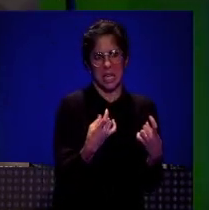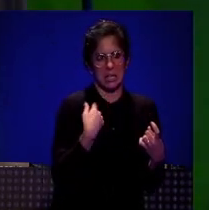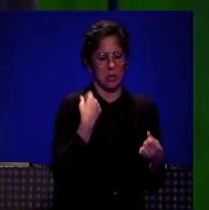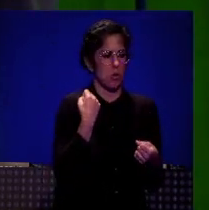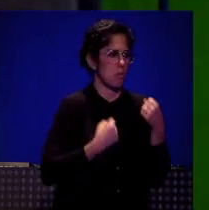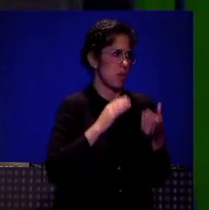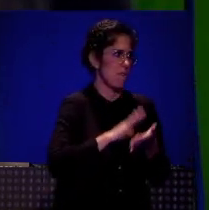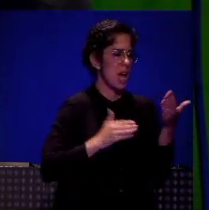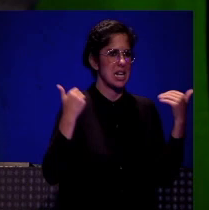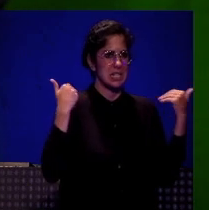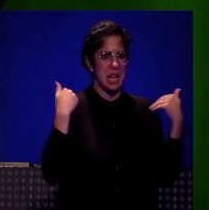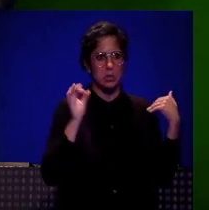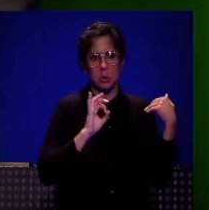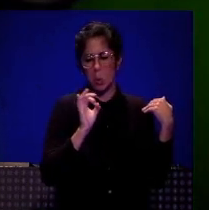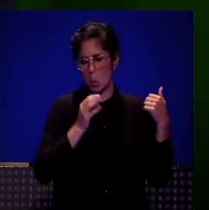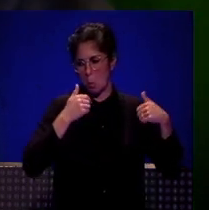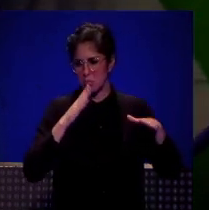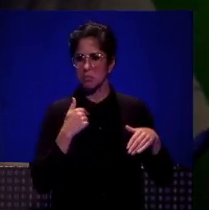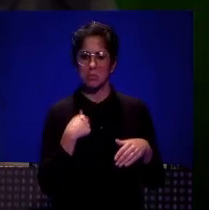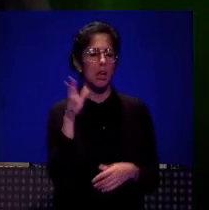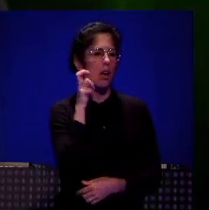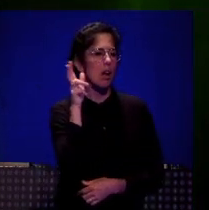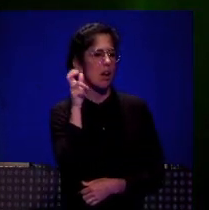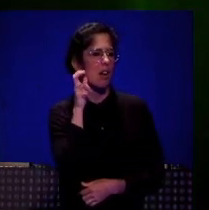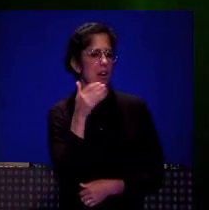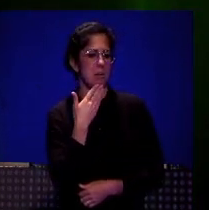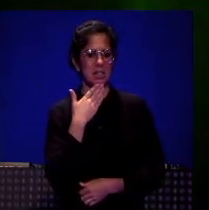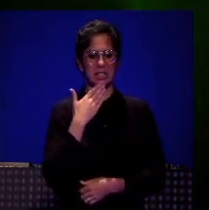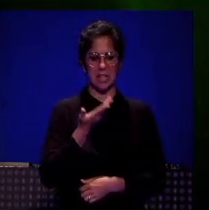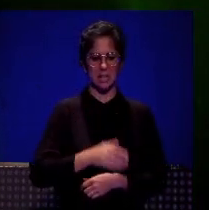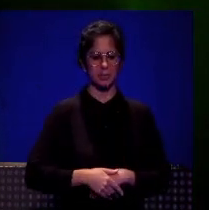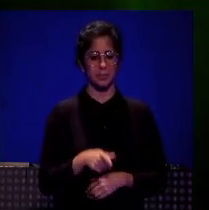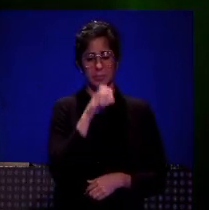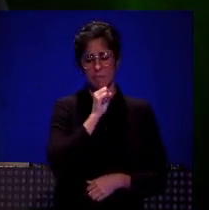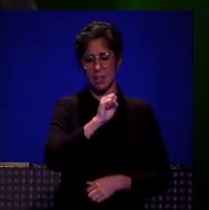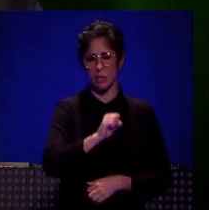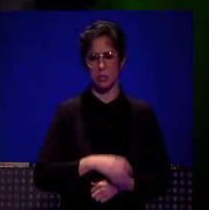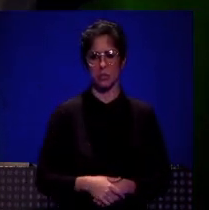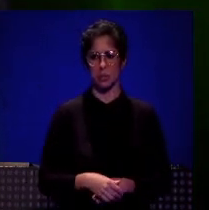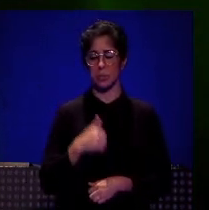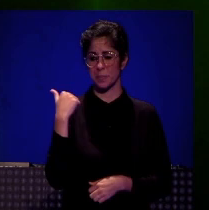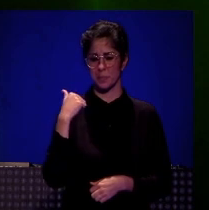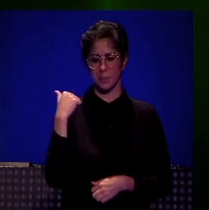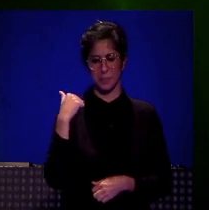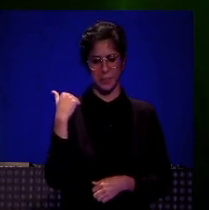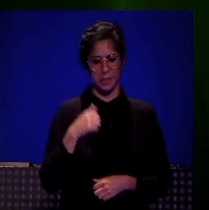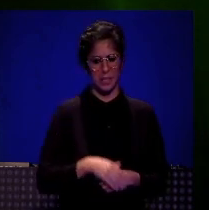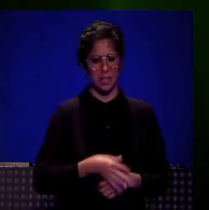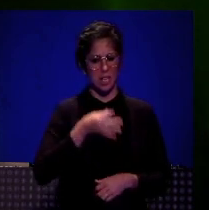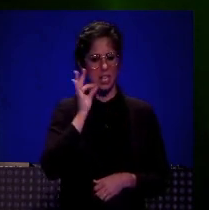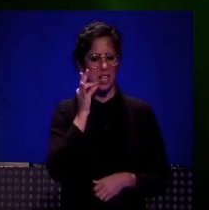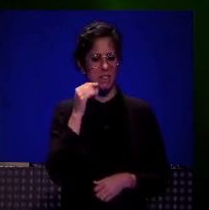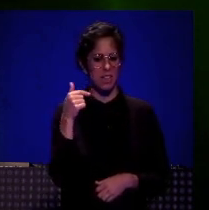con lo cual es maravilloso y bueno por ejemplo que hace aquí que solamente de mundo de crowdfunding